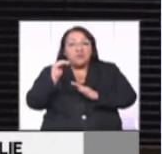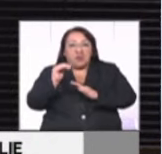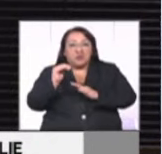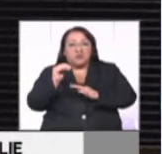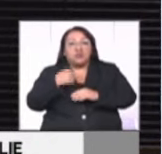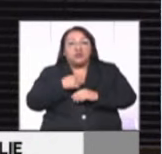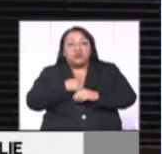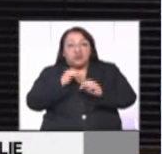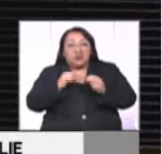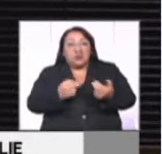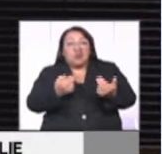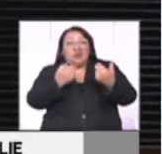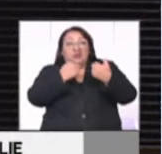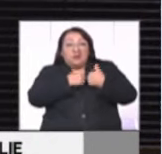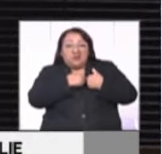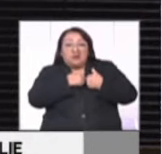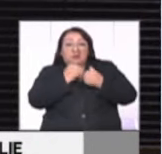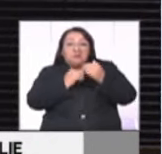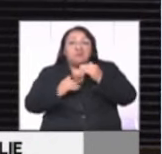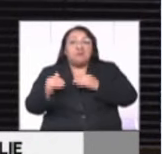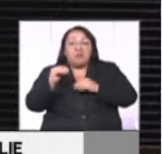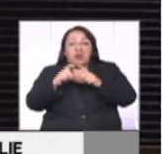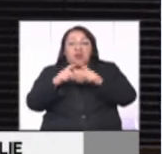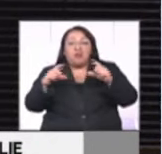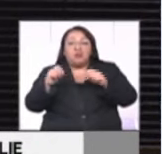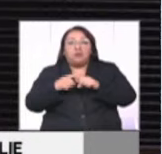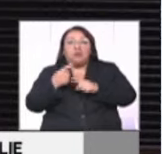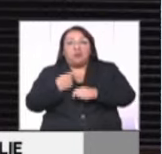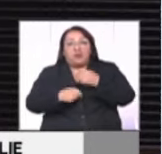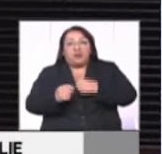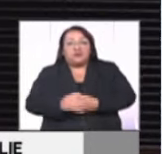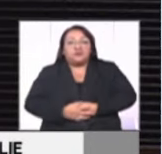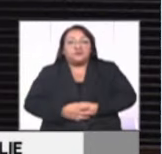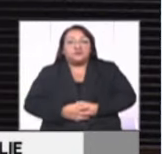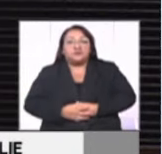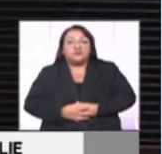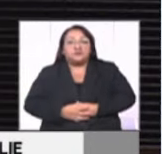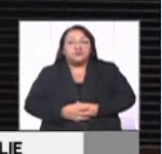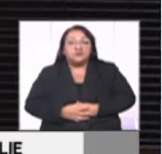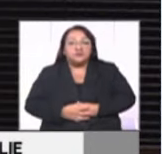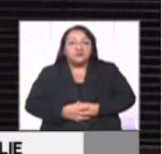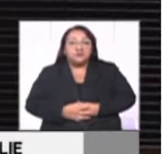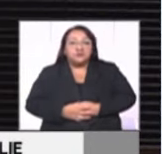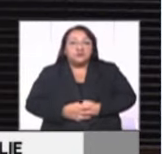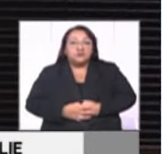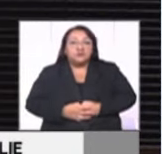otros cargarlo a la boleta por venta. Viendo